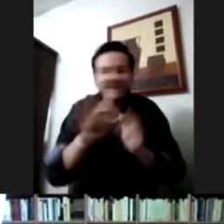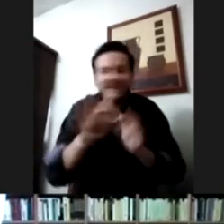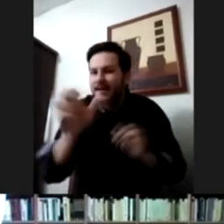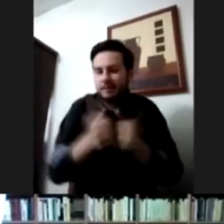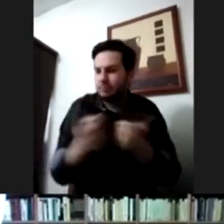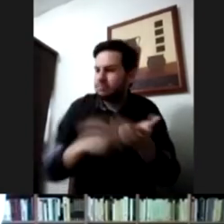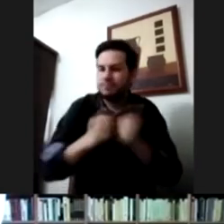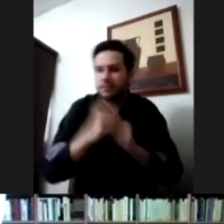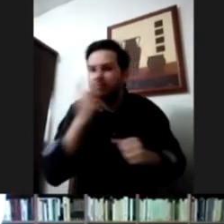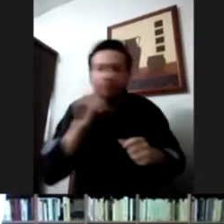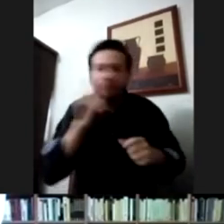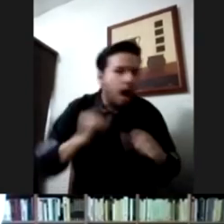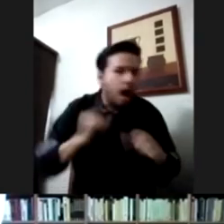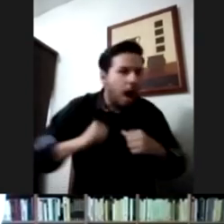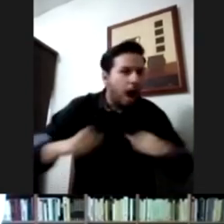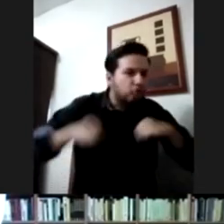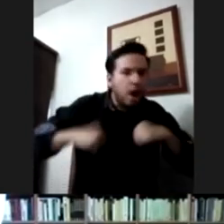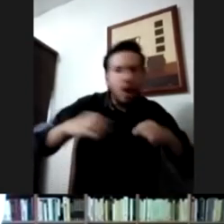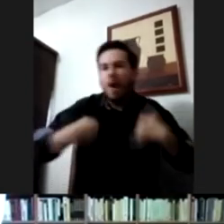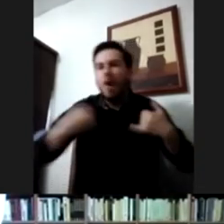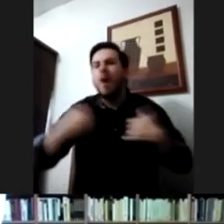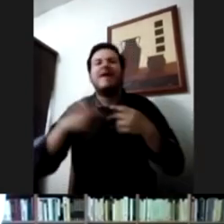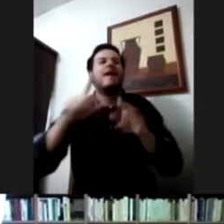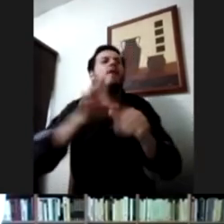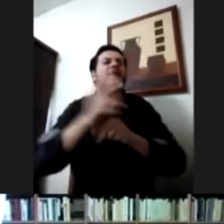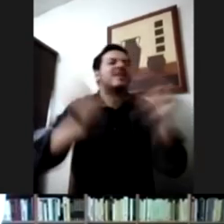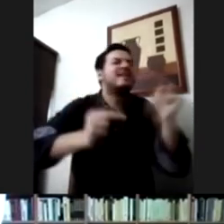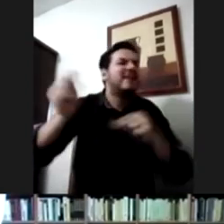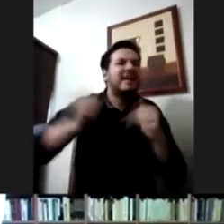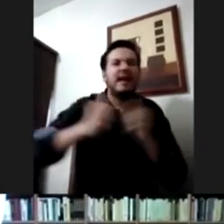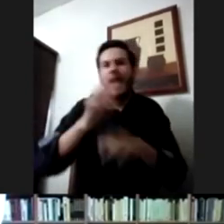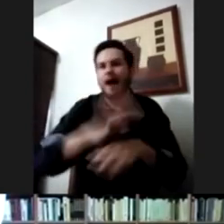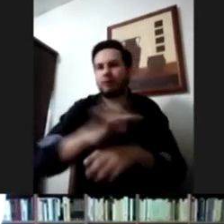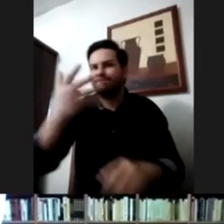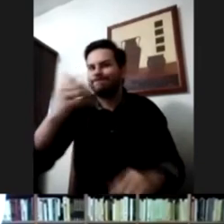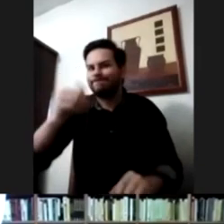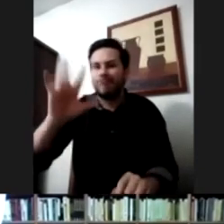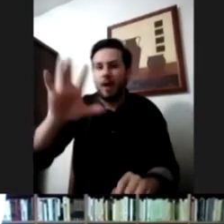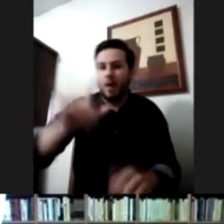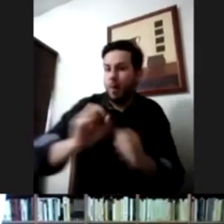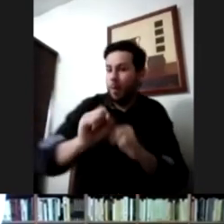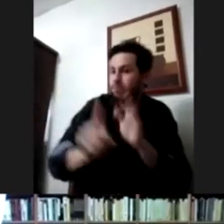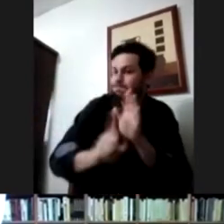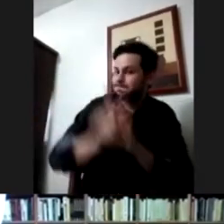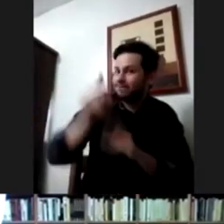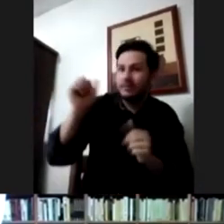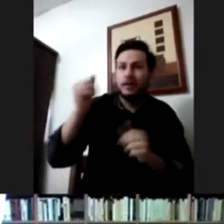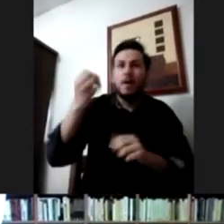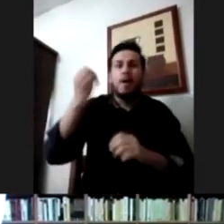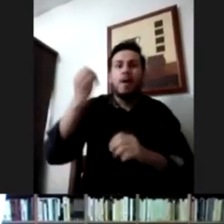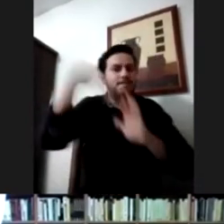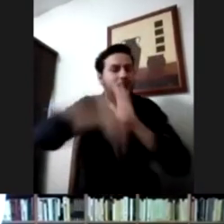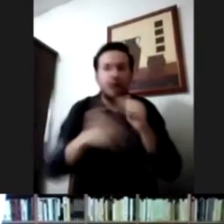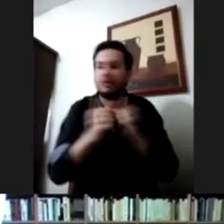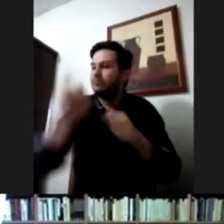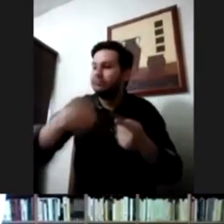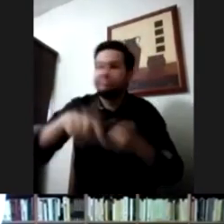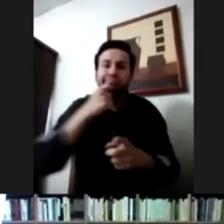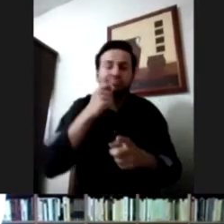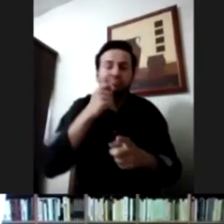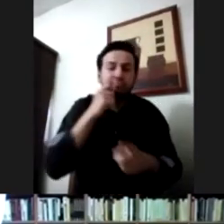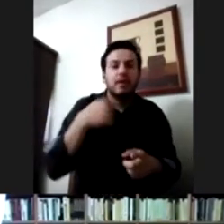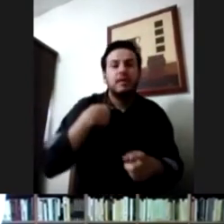adolescentes que según la temporada alta o baja, pues realizan esta actividad que además justamente son ellas y ellos quienes en este